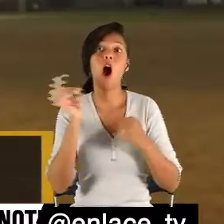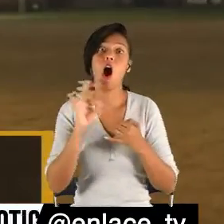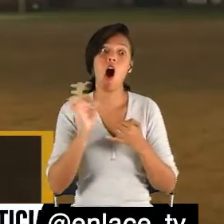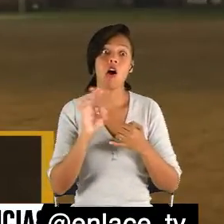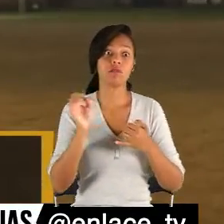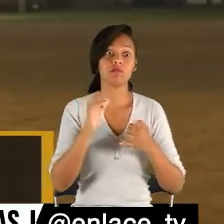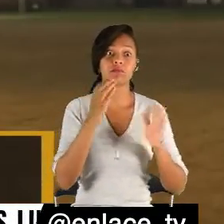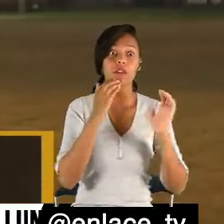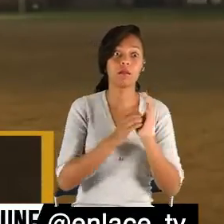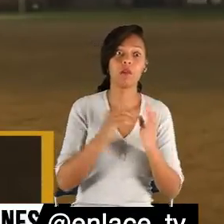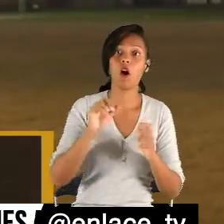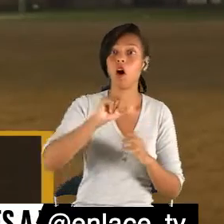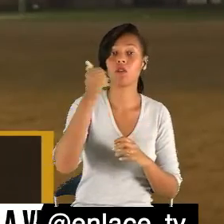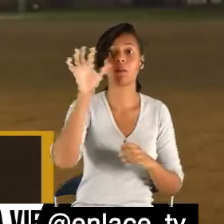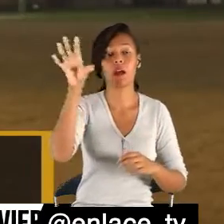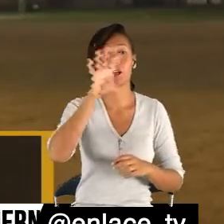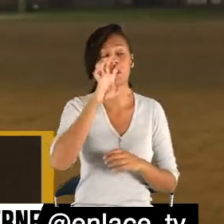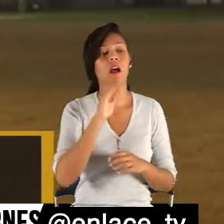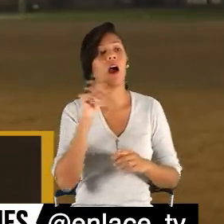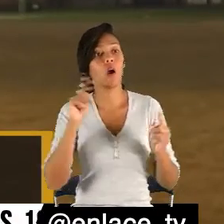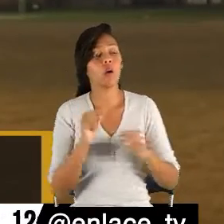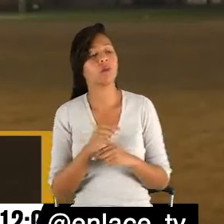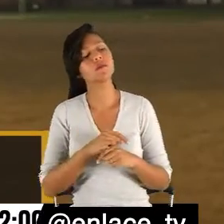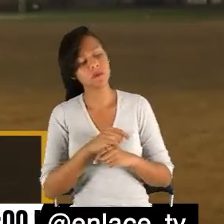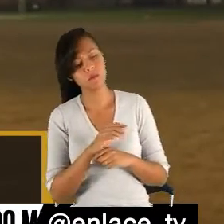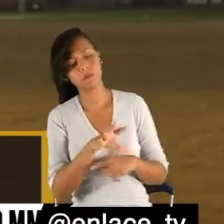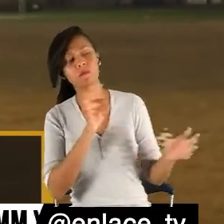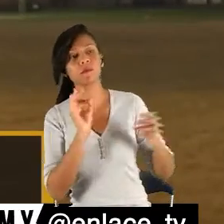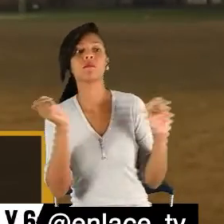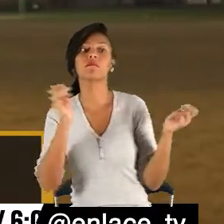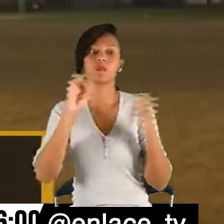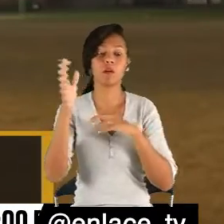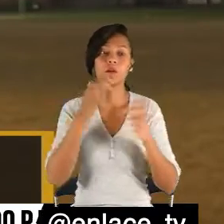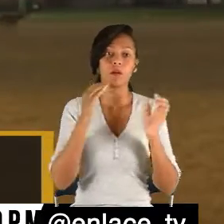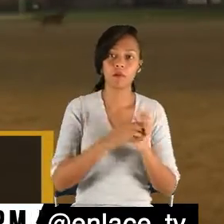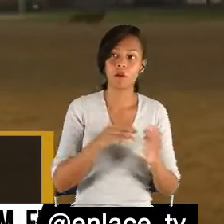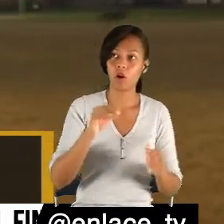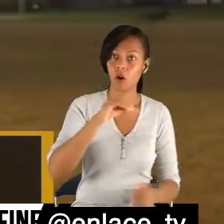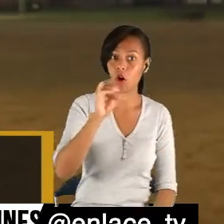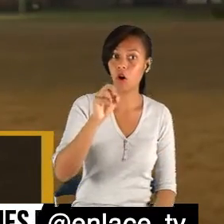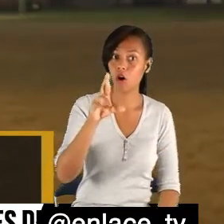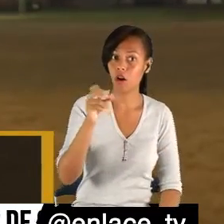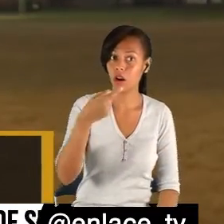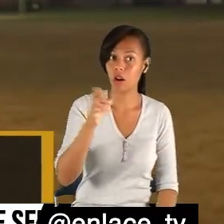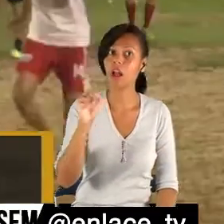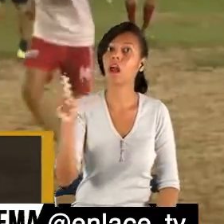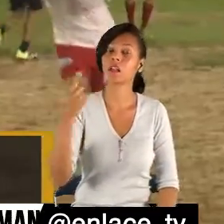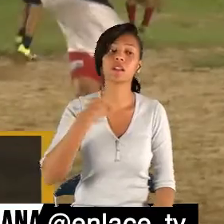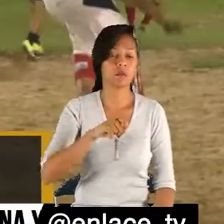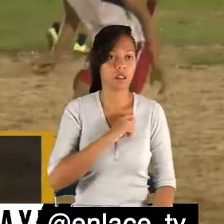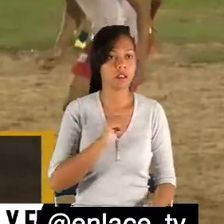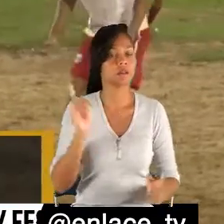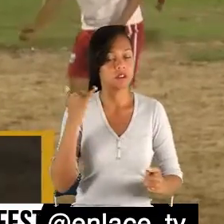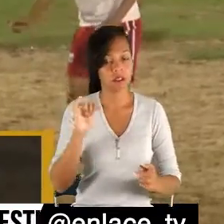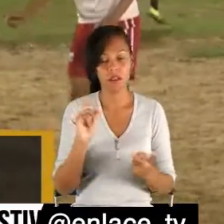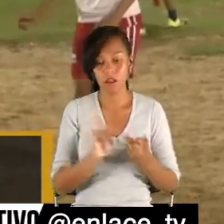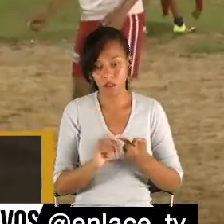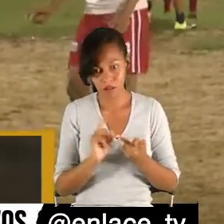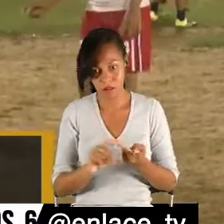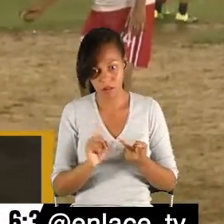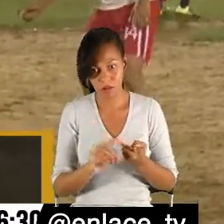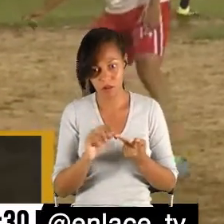día en ataque a gregorio marulanda que fue visto en españa y estuvo allá tenemos unos lugares que